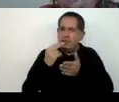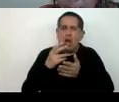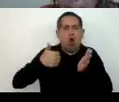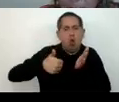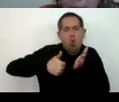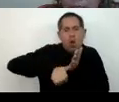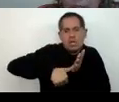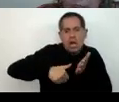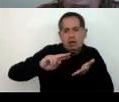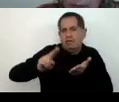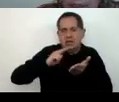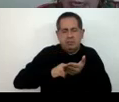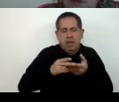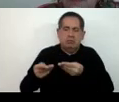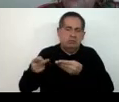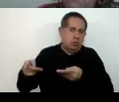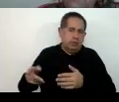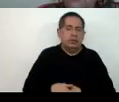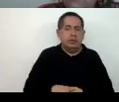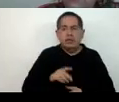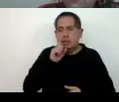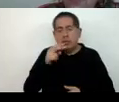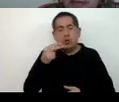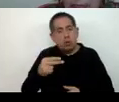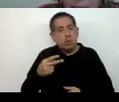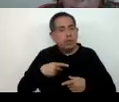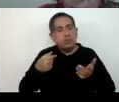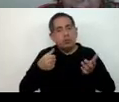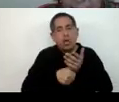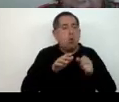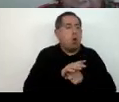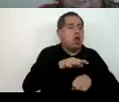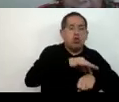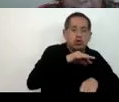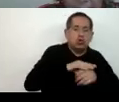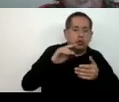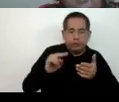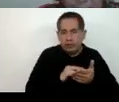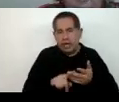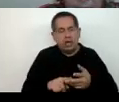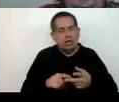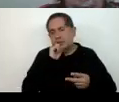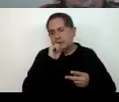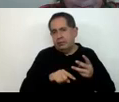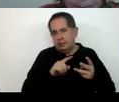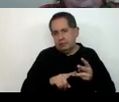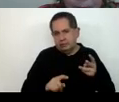digital. También el nombre completo y la firma del médico que lo realiza y, por supuesto,